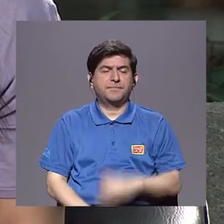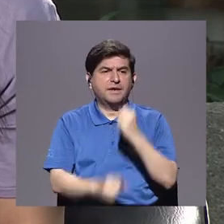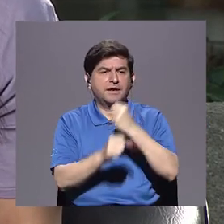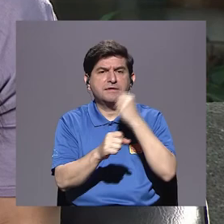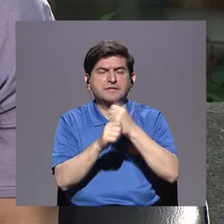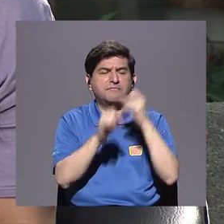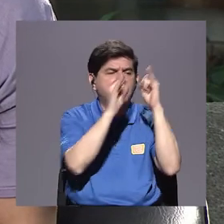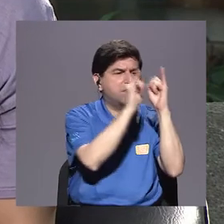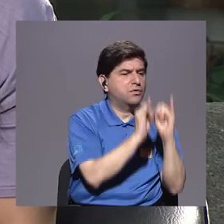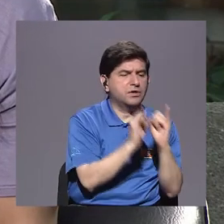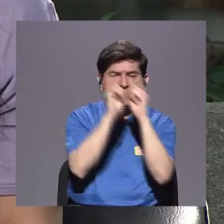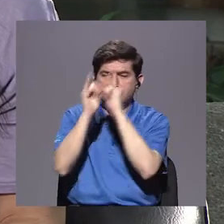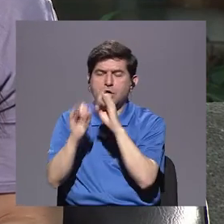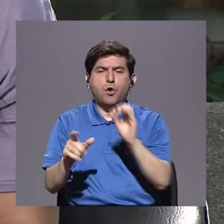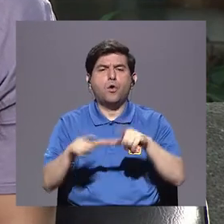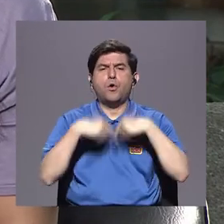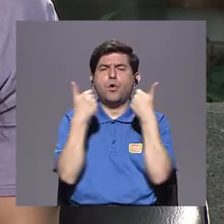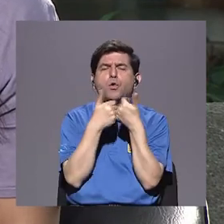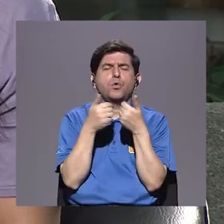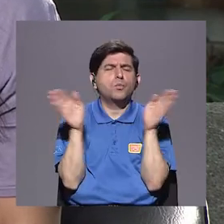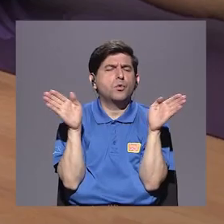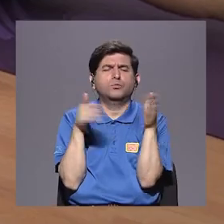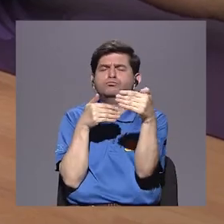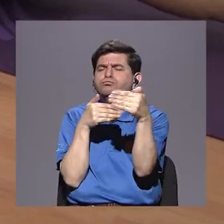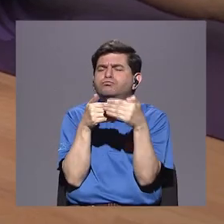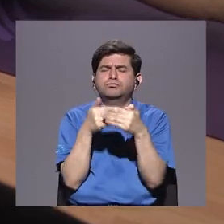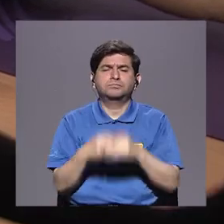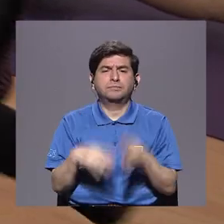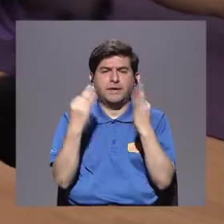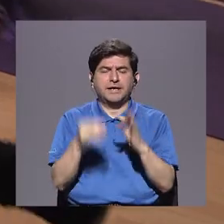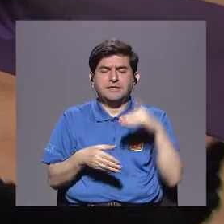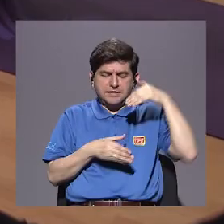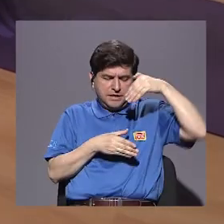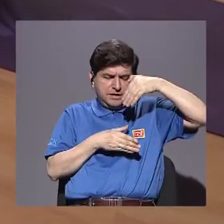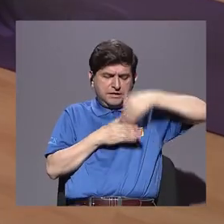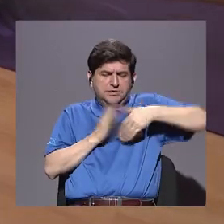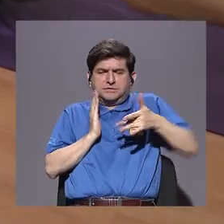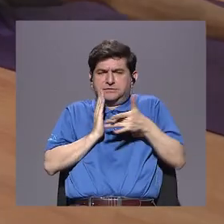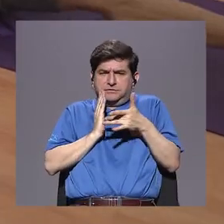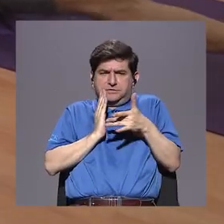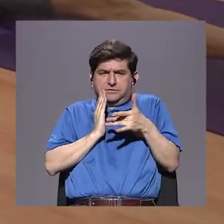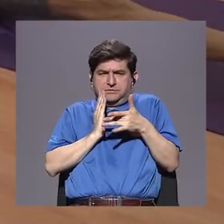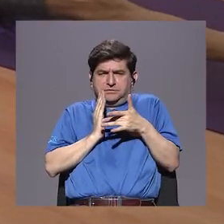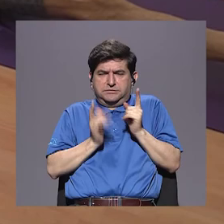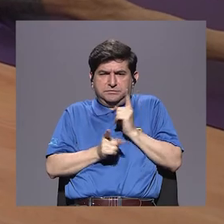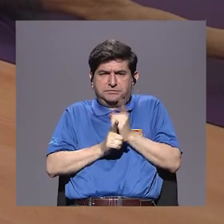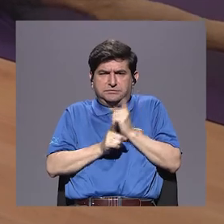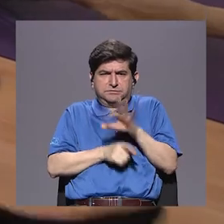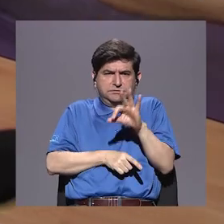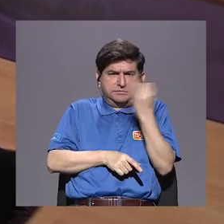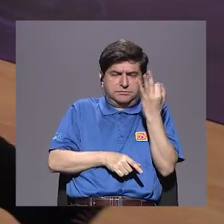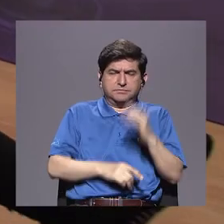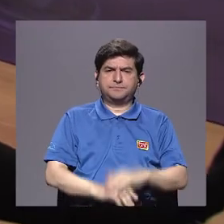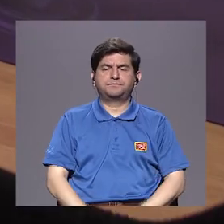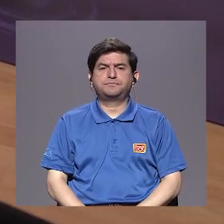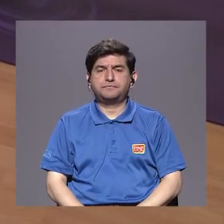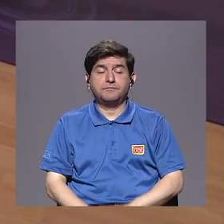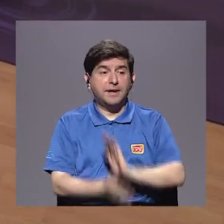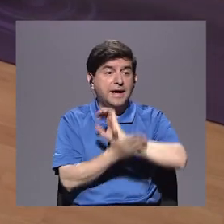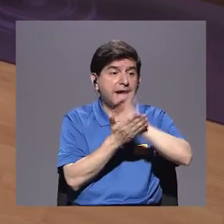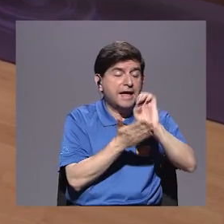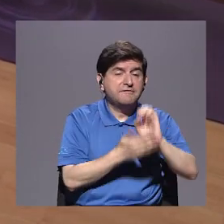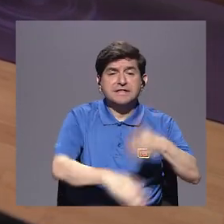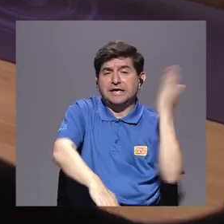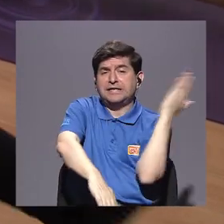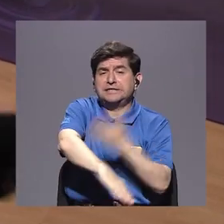trabajarlo de manera individualizada o en grupos muy pequeños para poder interiorizar la técnica adecuadamente para